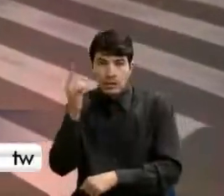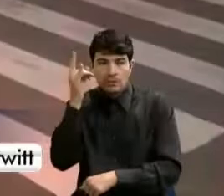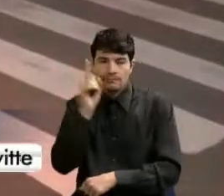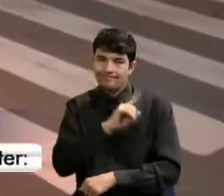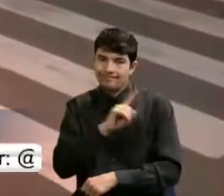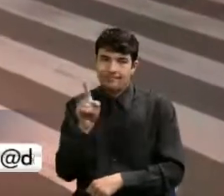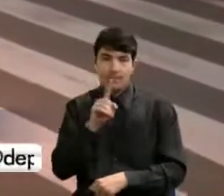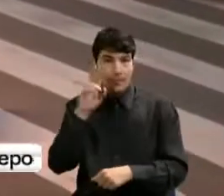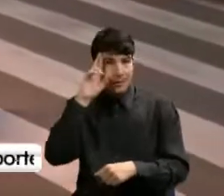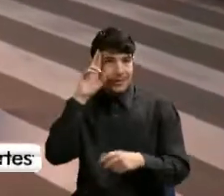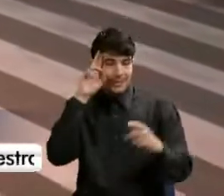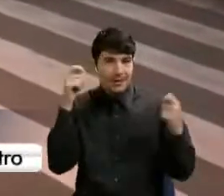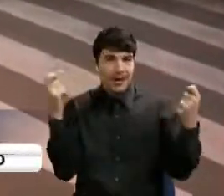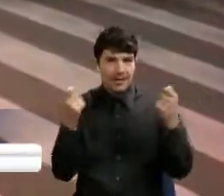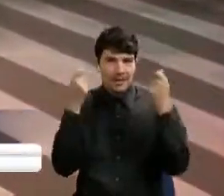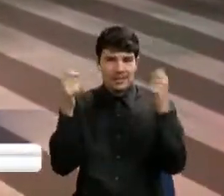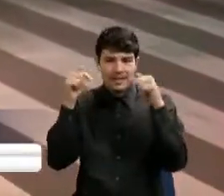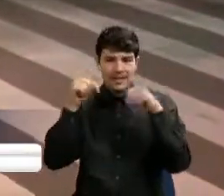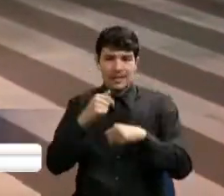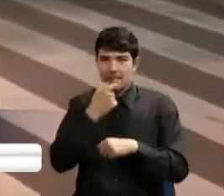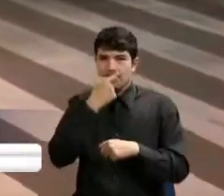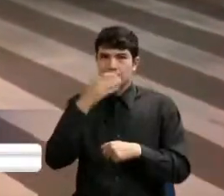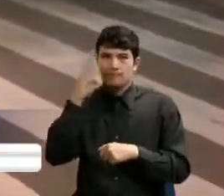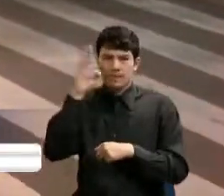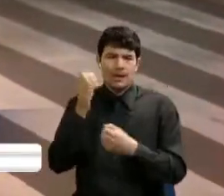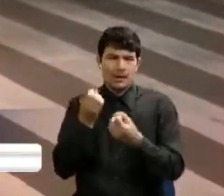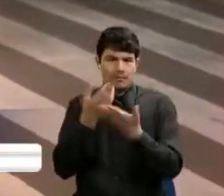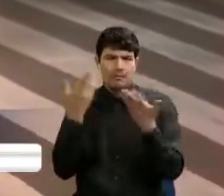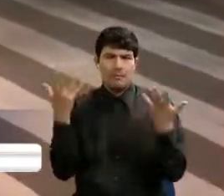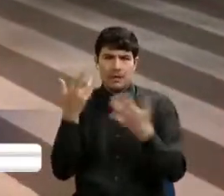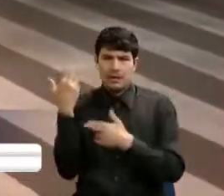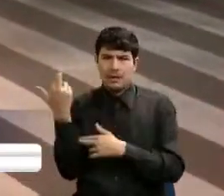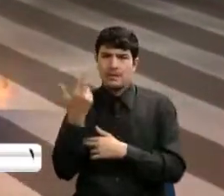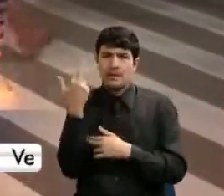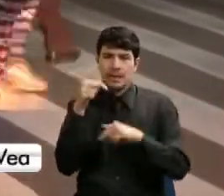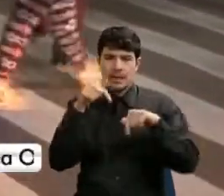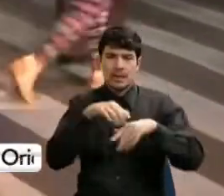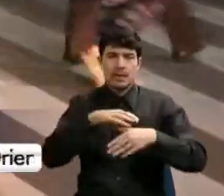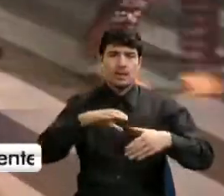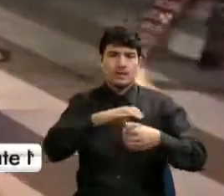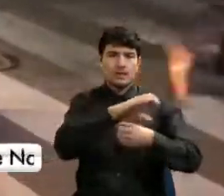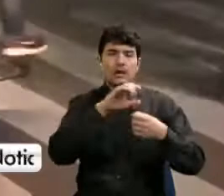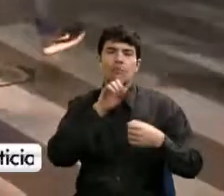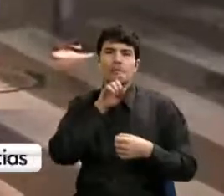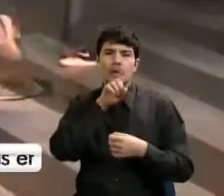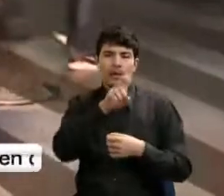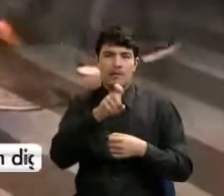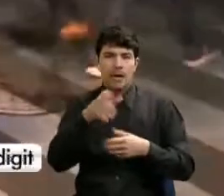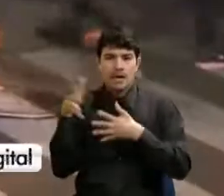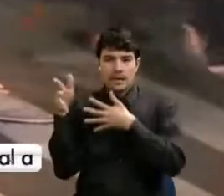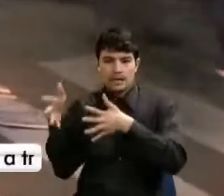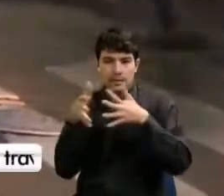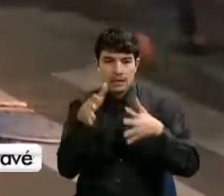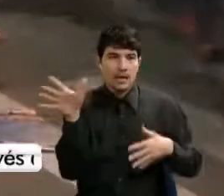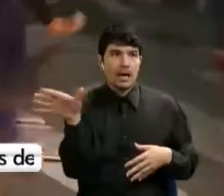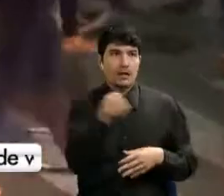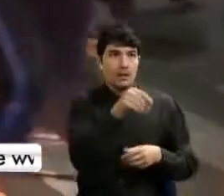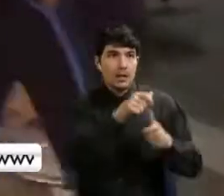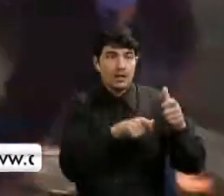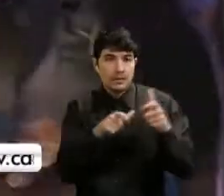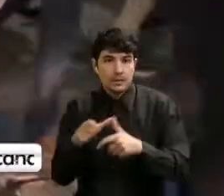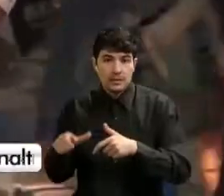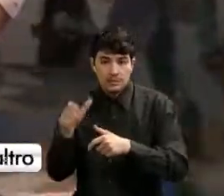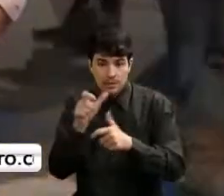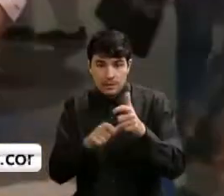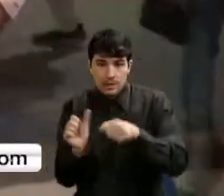Campañas como estas que realiza la Dirección de Tránsito de Bucaramanga se repiten en varios lugares neurálgicos, enseñándole al peatón y a las personas que